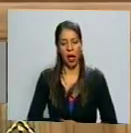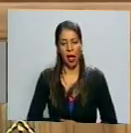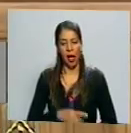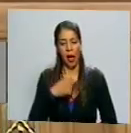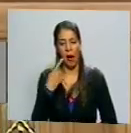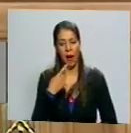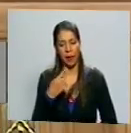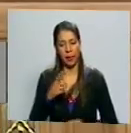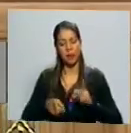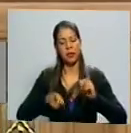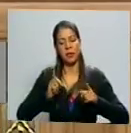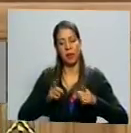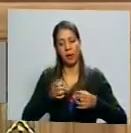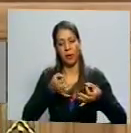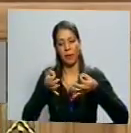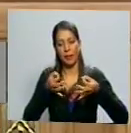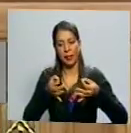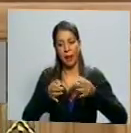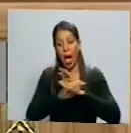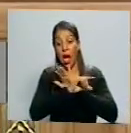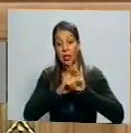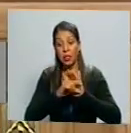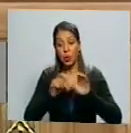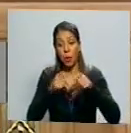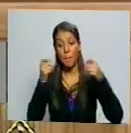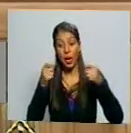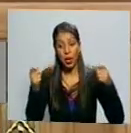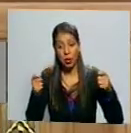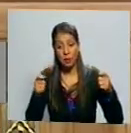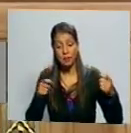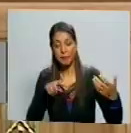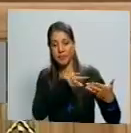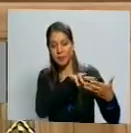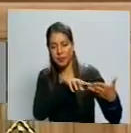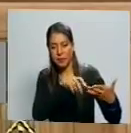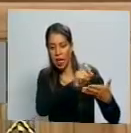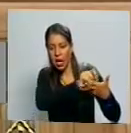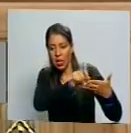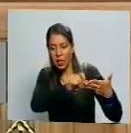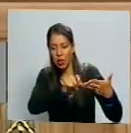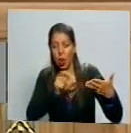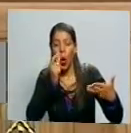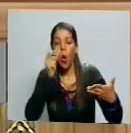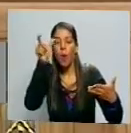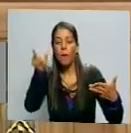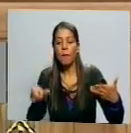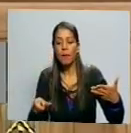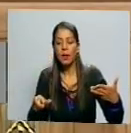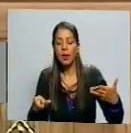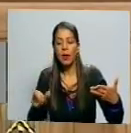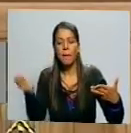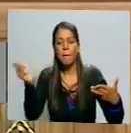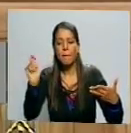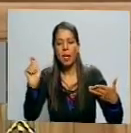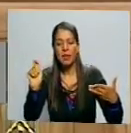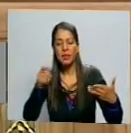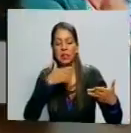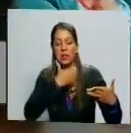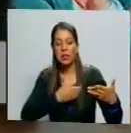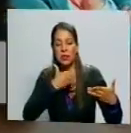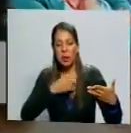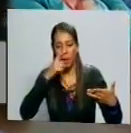parafrasear algunos aspectos de un artículo de opinión que escribió Alfredo Serrano en el mes de